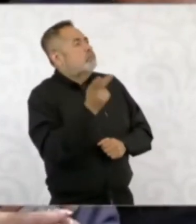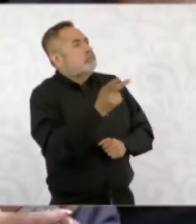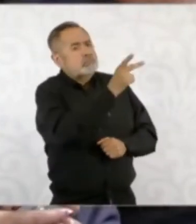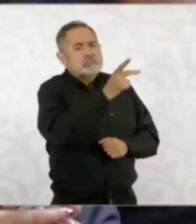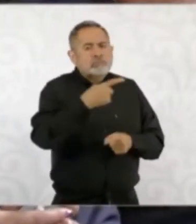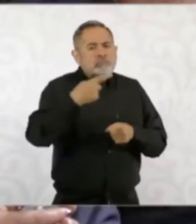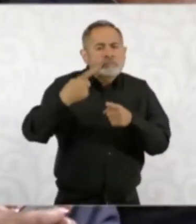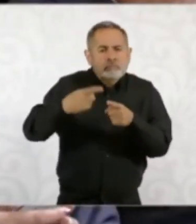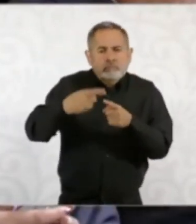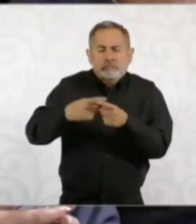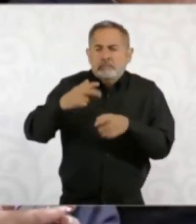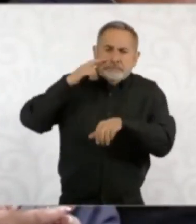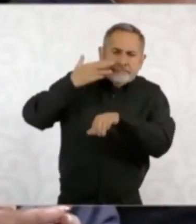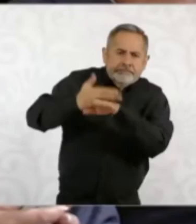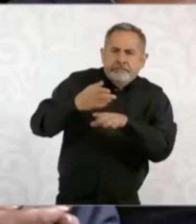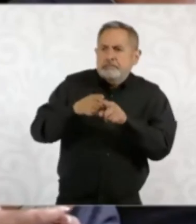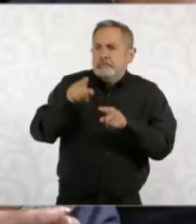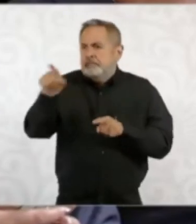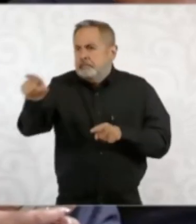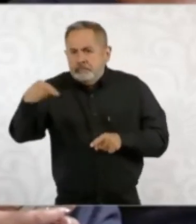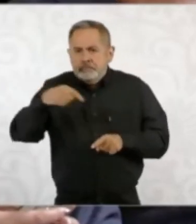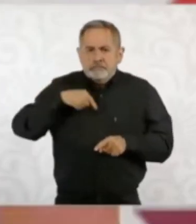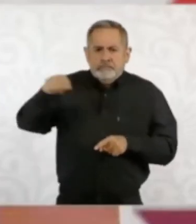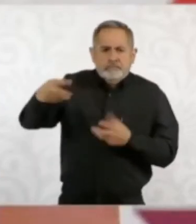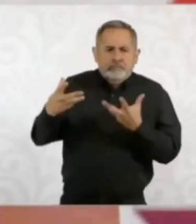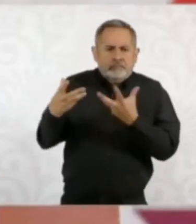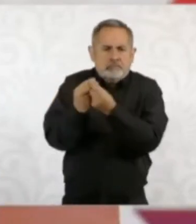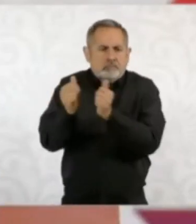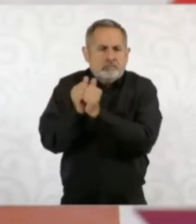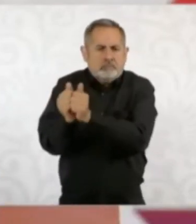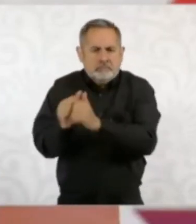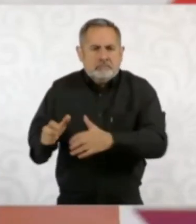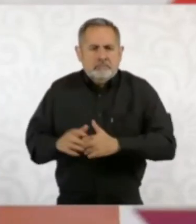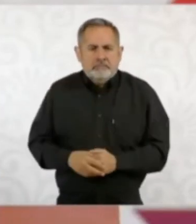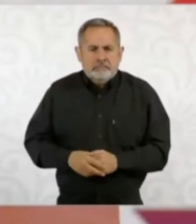es colegiada o recae en alguna institución en particular? Es